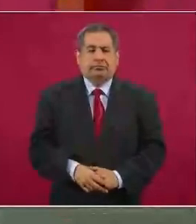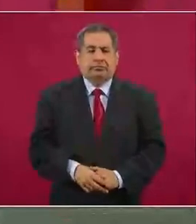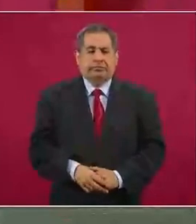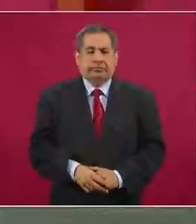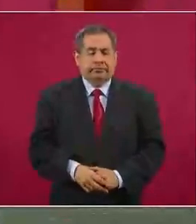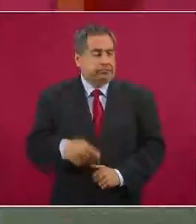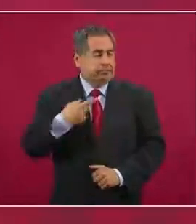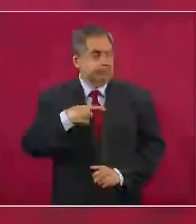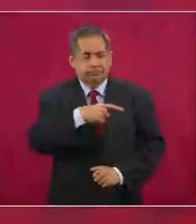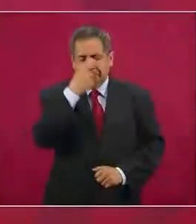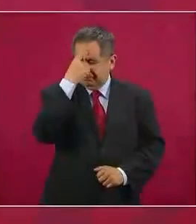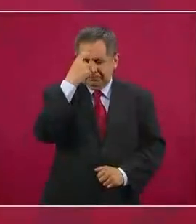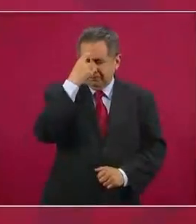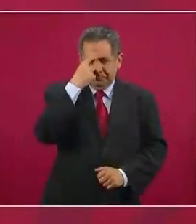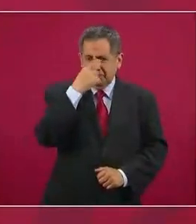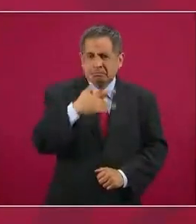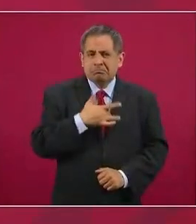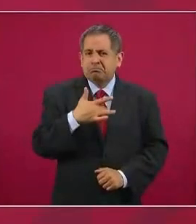Gente sin escrúpulos